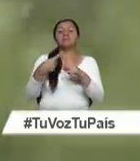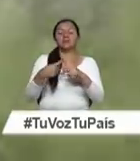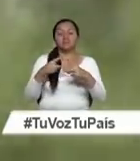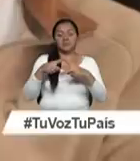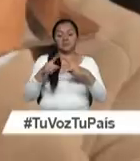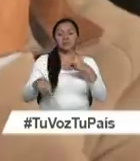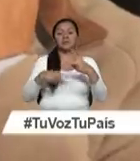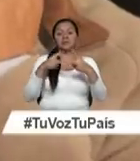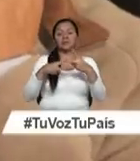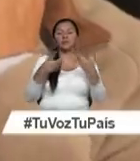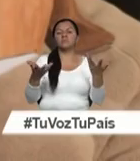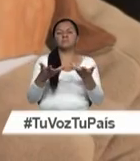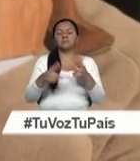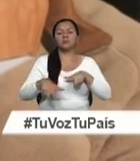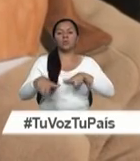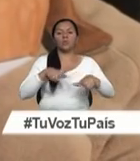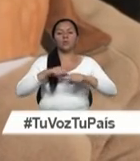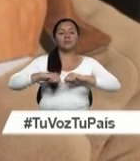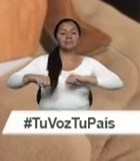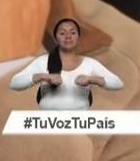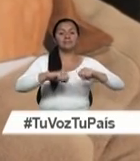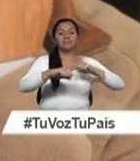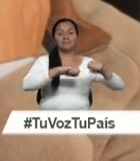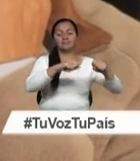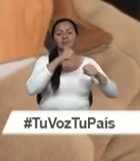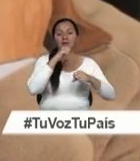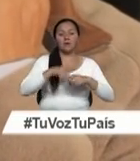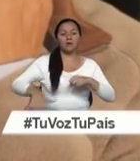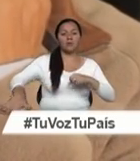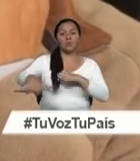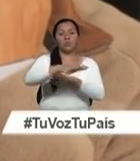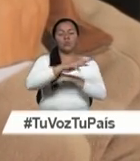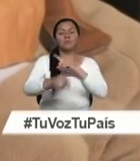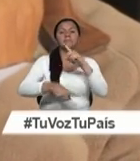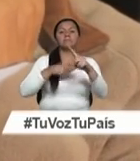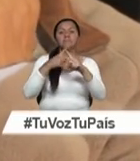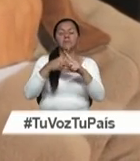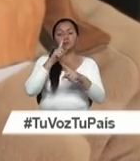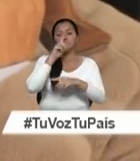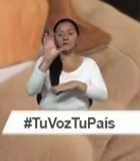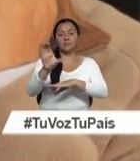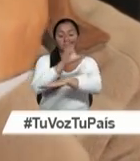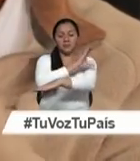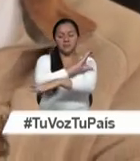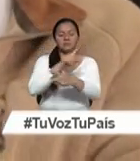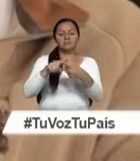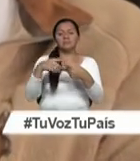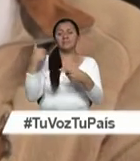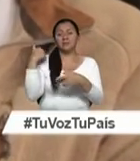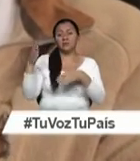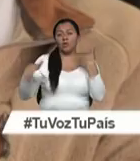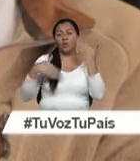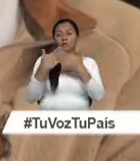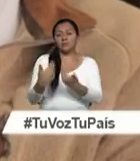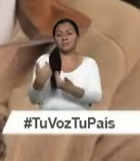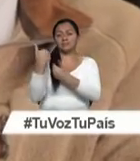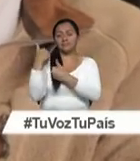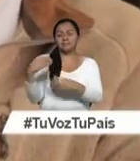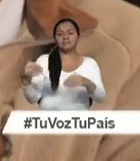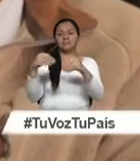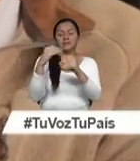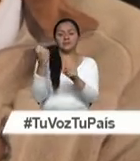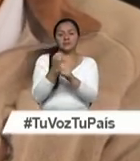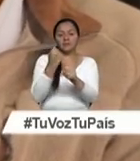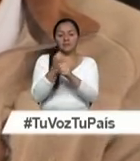segundo lugar, lo que hemos denominado gestores de riego, es decir, las, los campesinos que tienen bajo su responsabilidad la